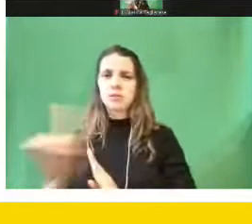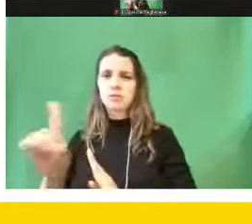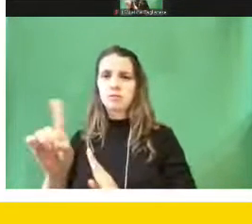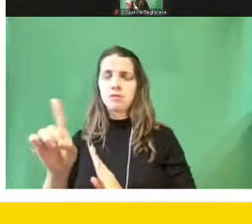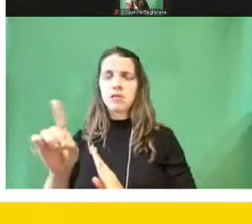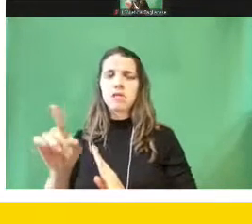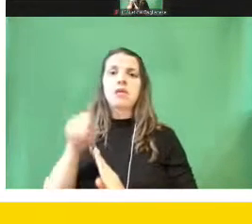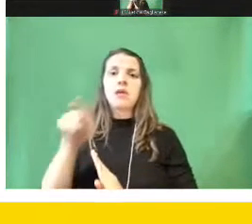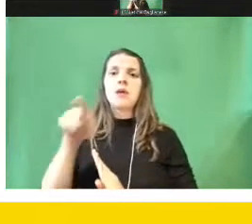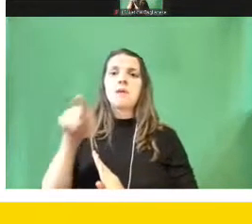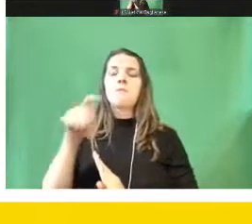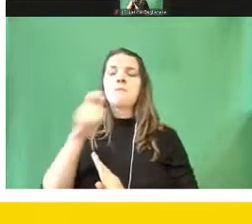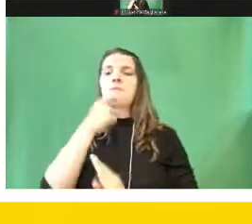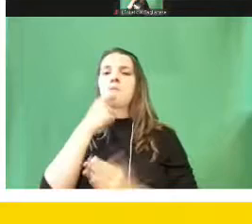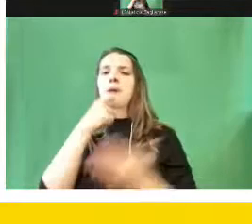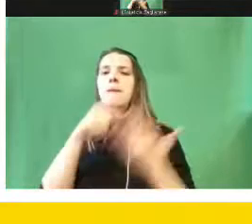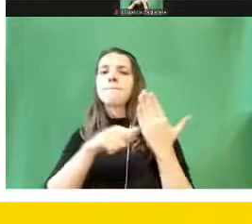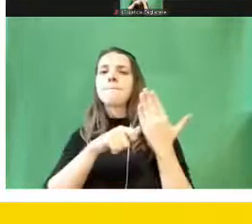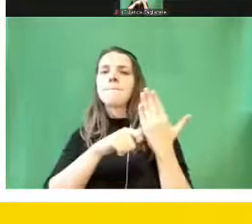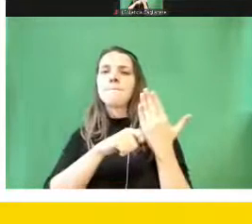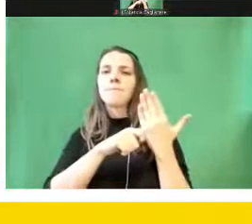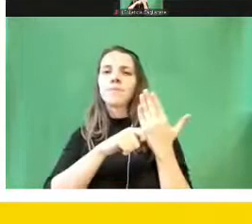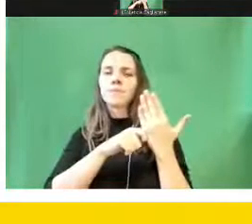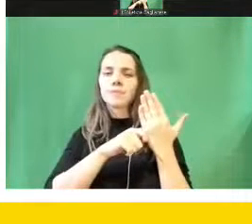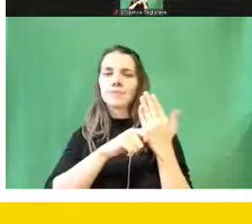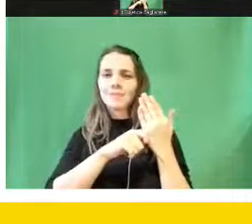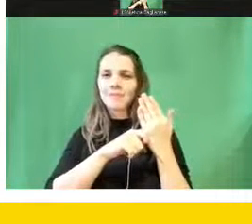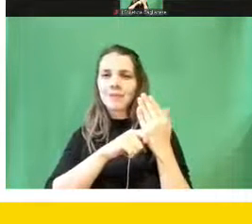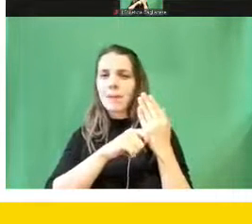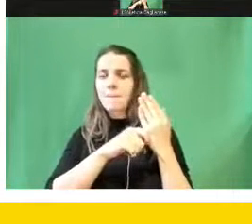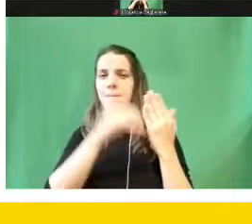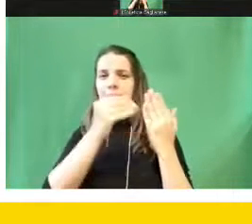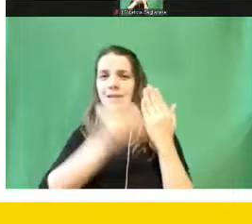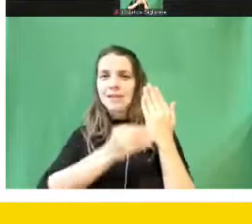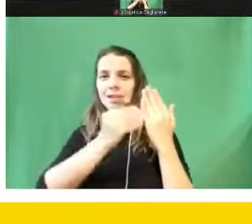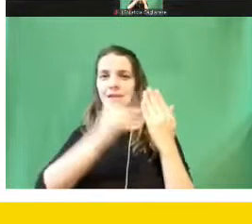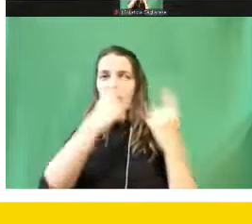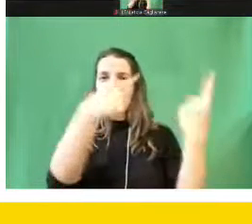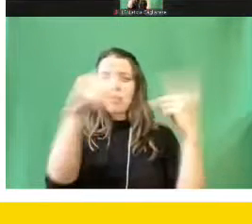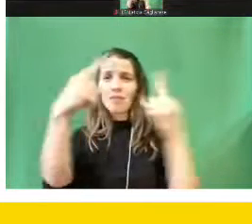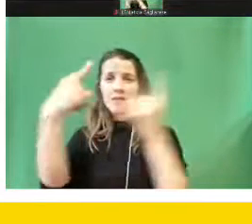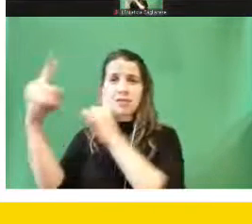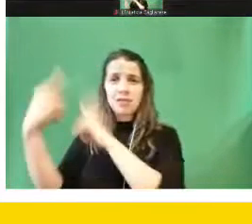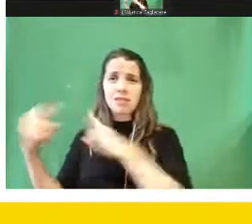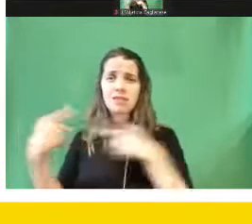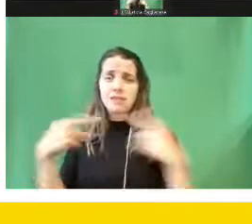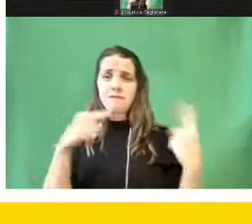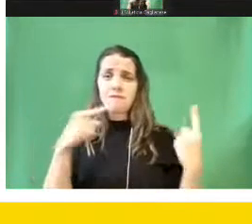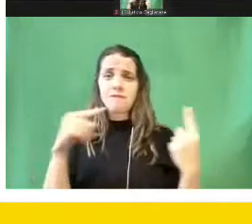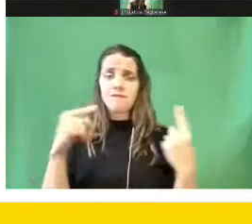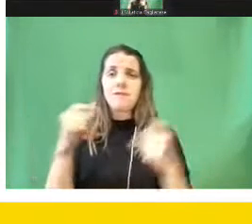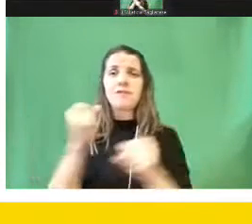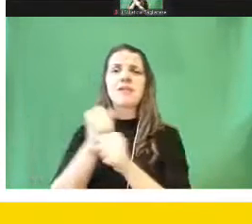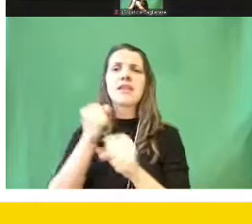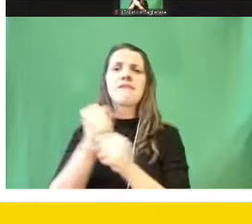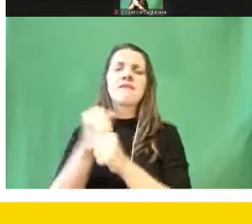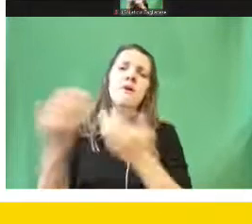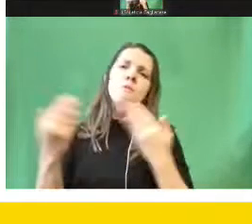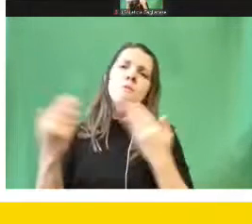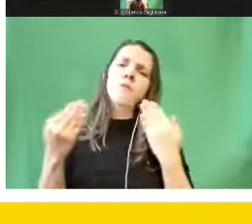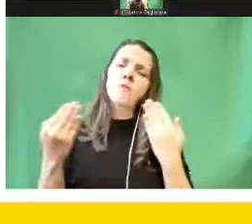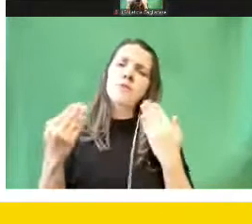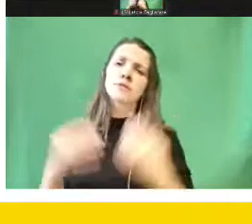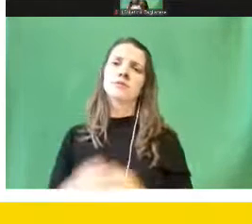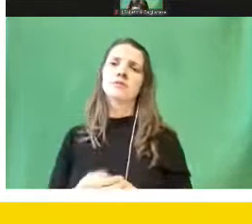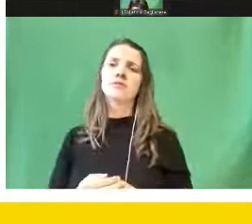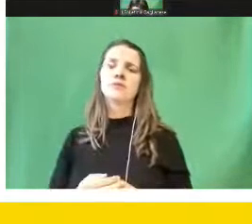organismos públicos para la implementación de sus políticas y programas como, con esta perspectiva. En